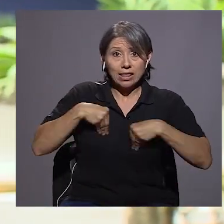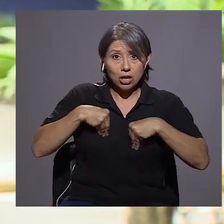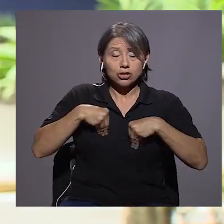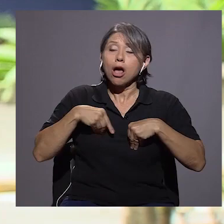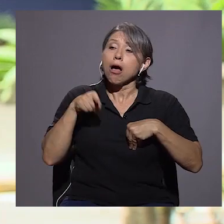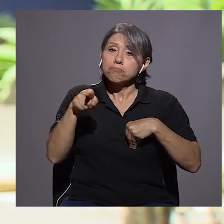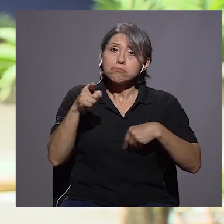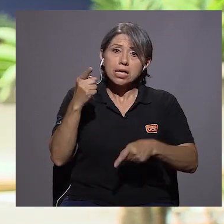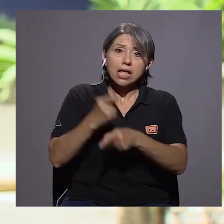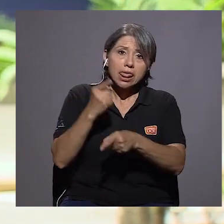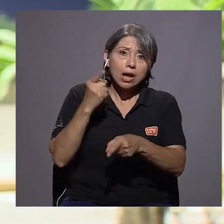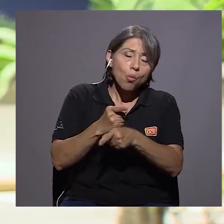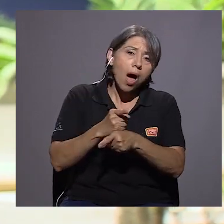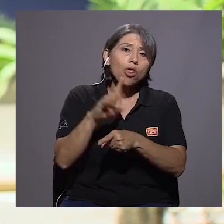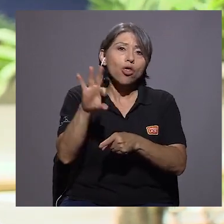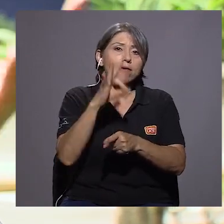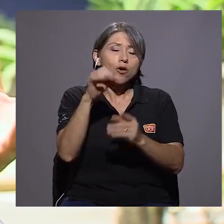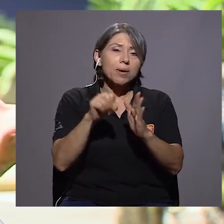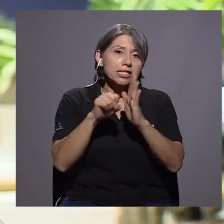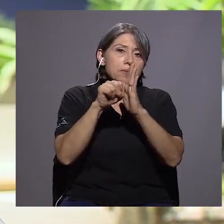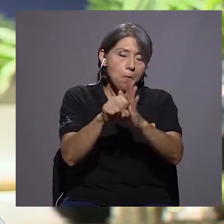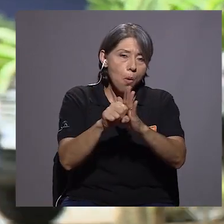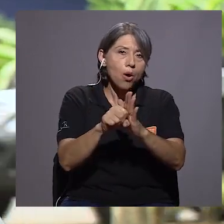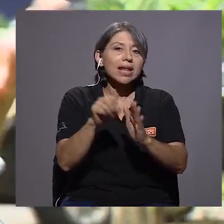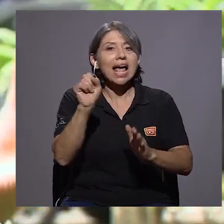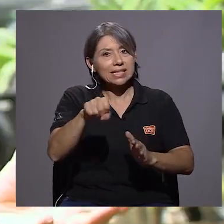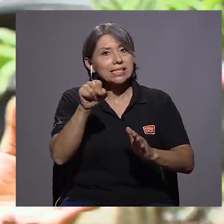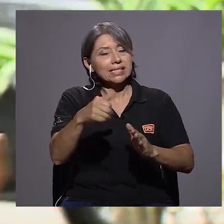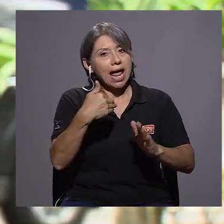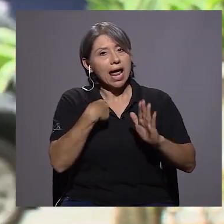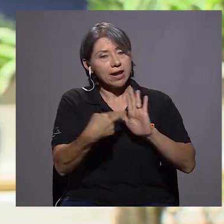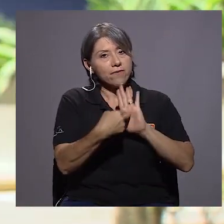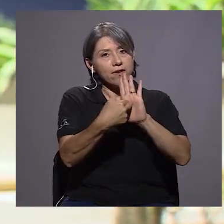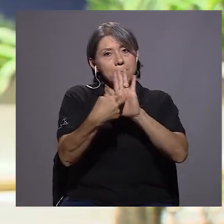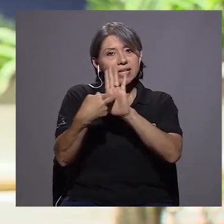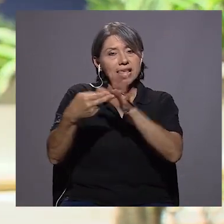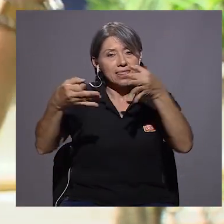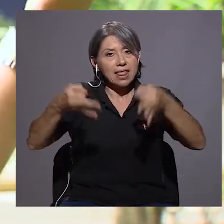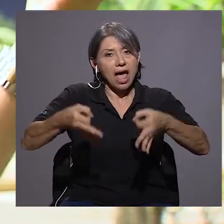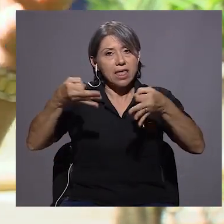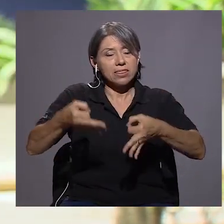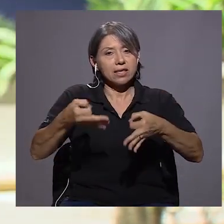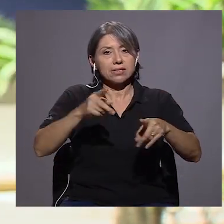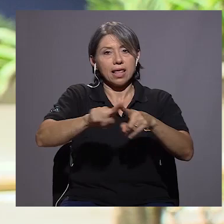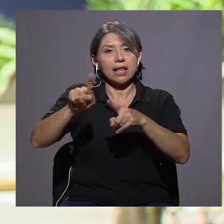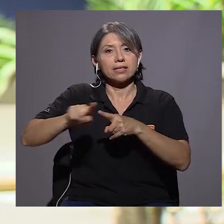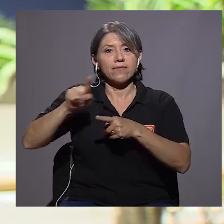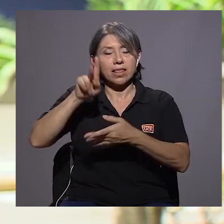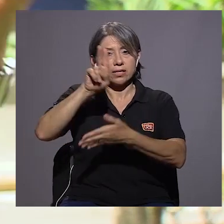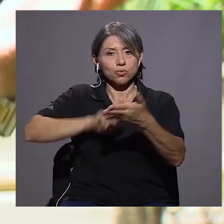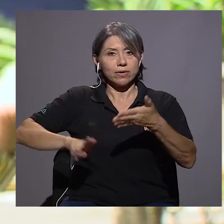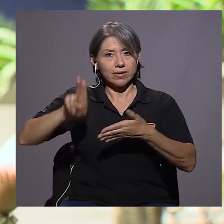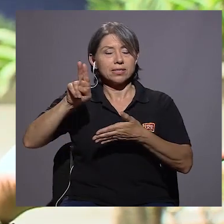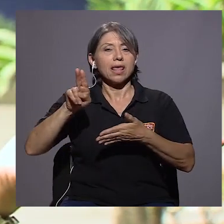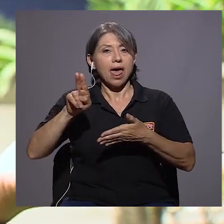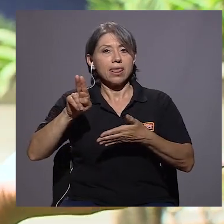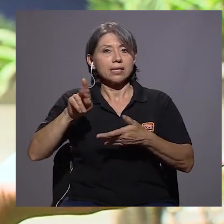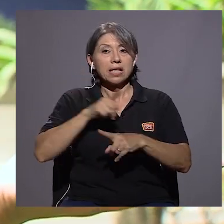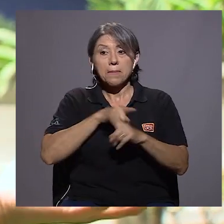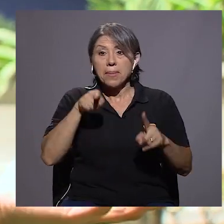acuerdo, si bien es adecuado en un plano simbólico, hay representantes formales de las